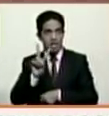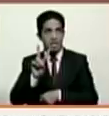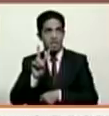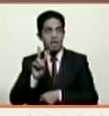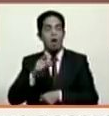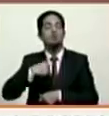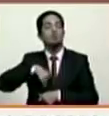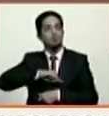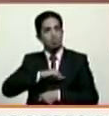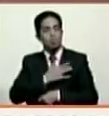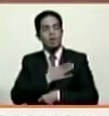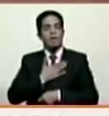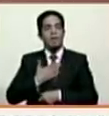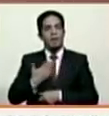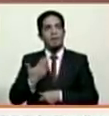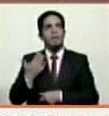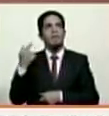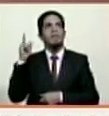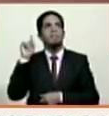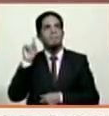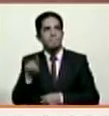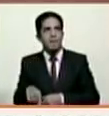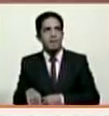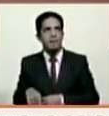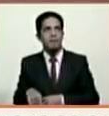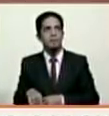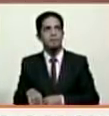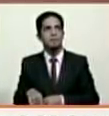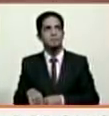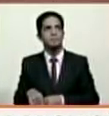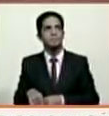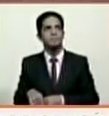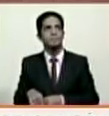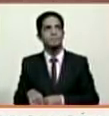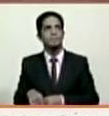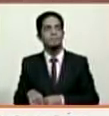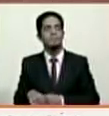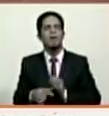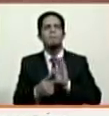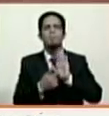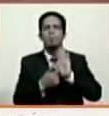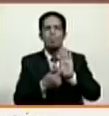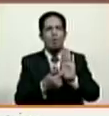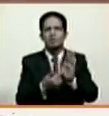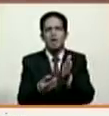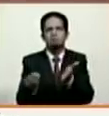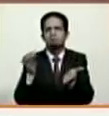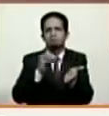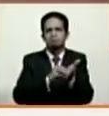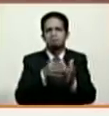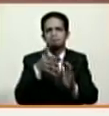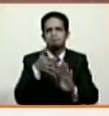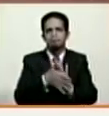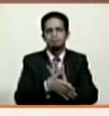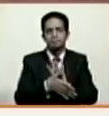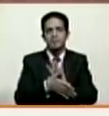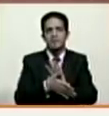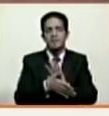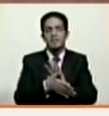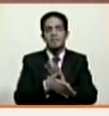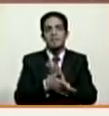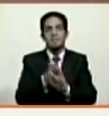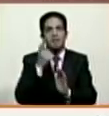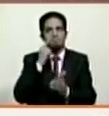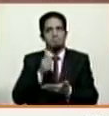nosotros queremos también hacer nueva demostración del carácter profundamente